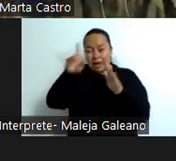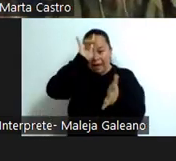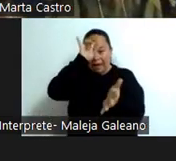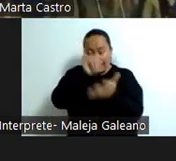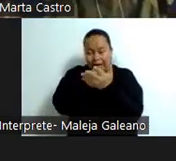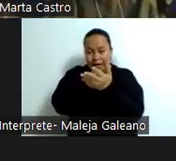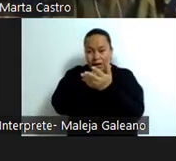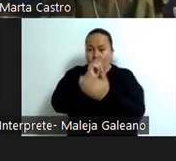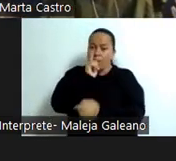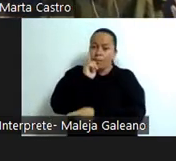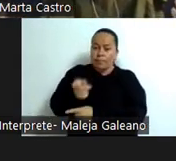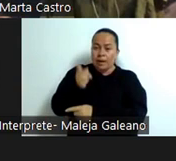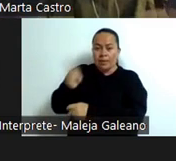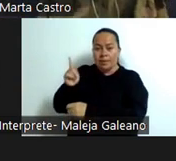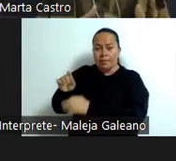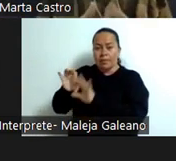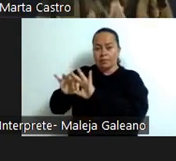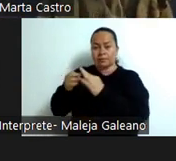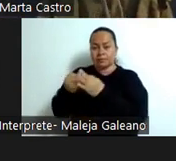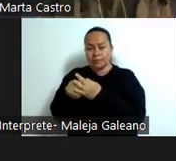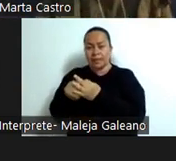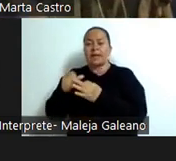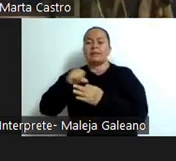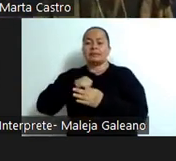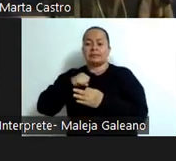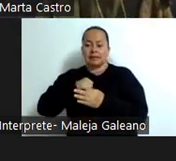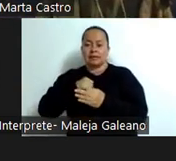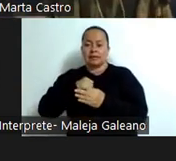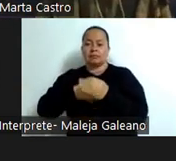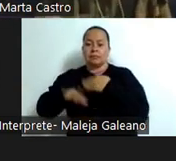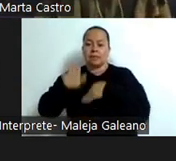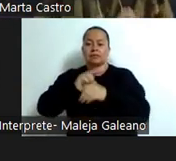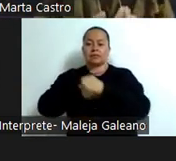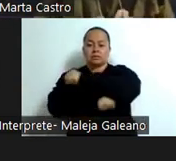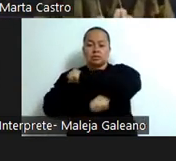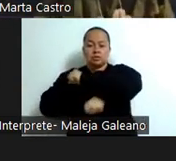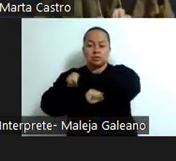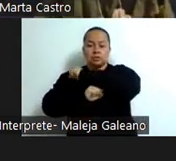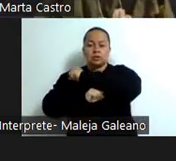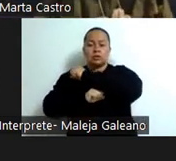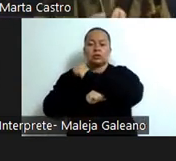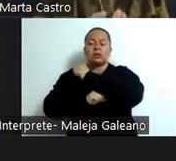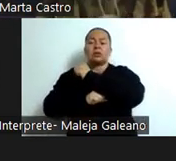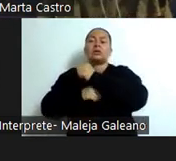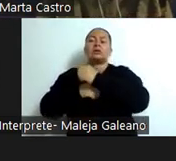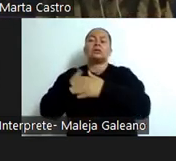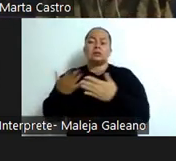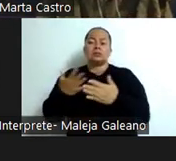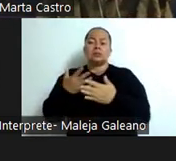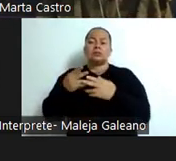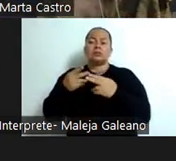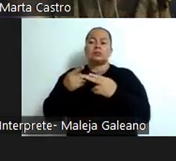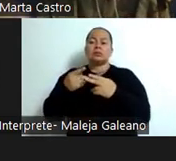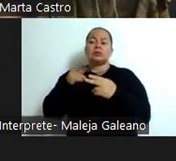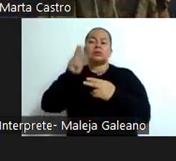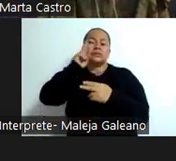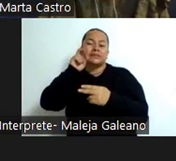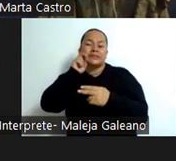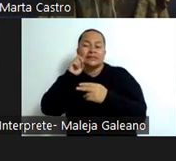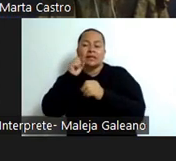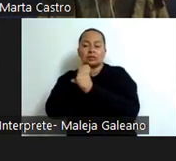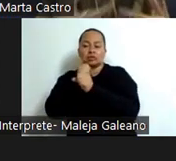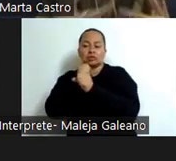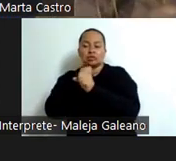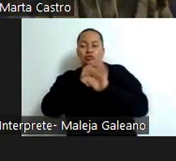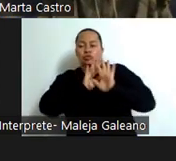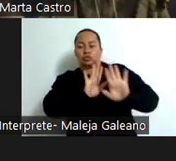cuidado dentro de las familias pues lo que ha hecho es que se sostenga esta eh división sexual del trabajo ya tenemos muchas